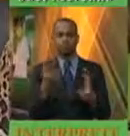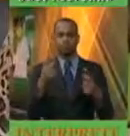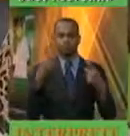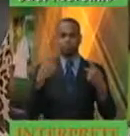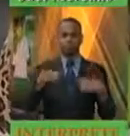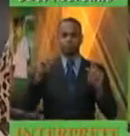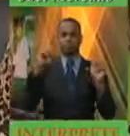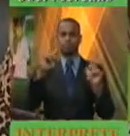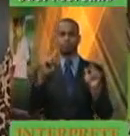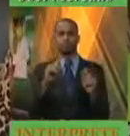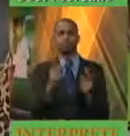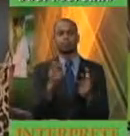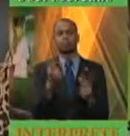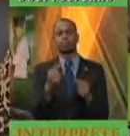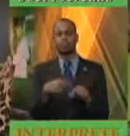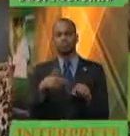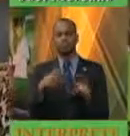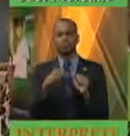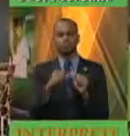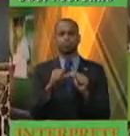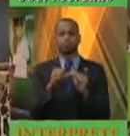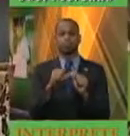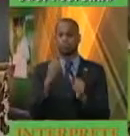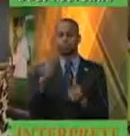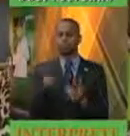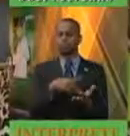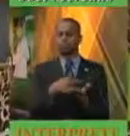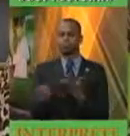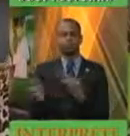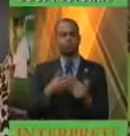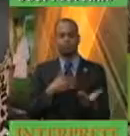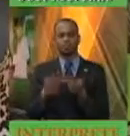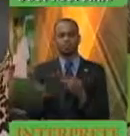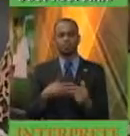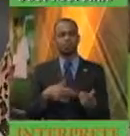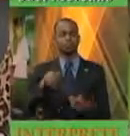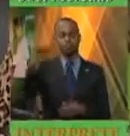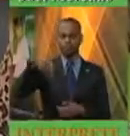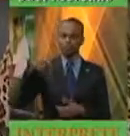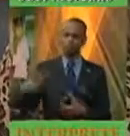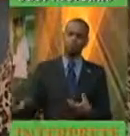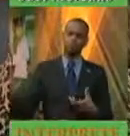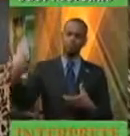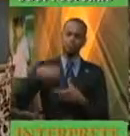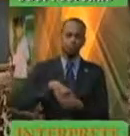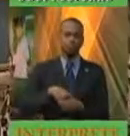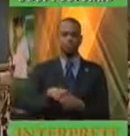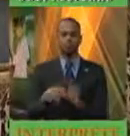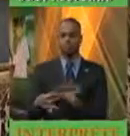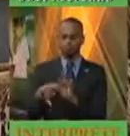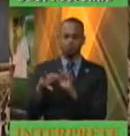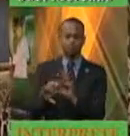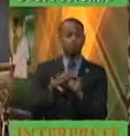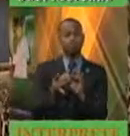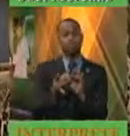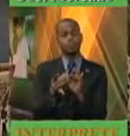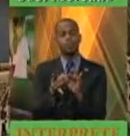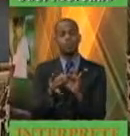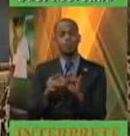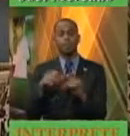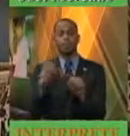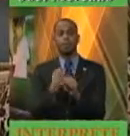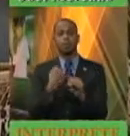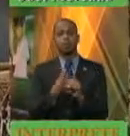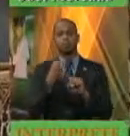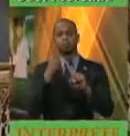ganó, que siga los pasos. O que perdió, no importa. No importa, lo necesitamos a todos. Exactamente, todo aliado, unido. Sí. Vamos a trabajar por